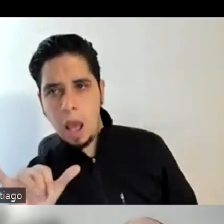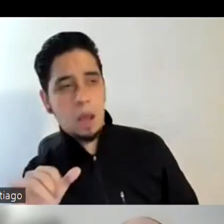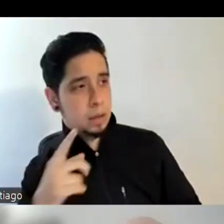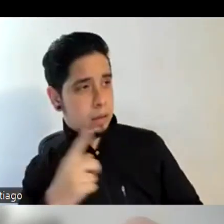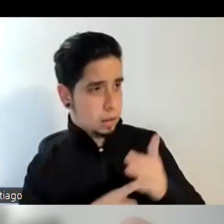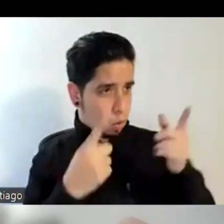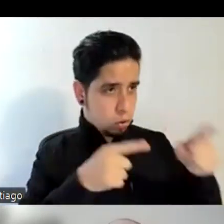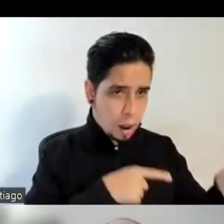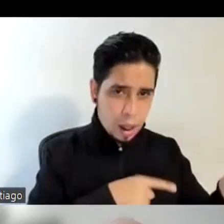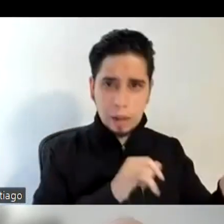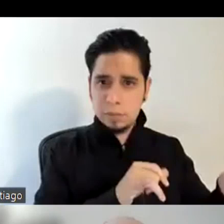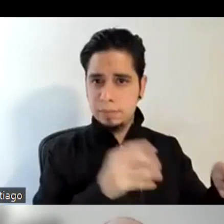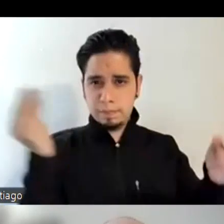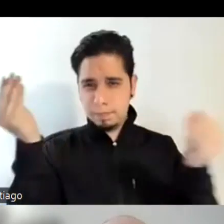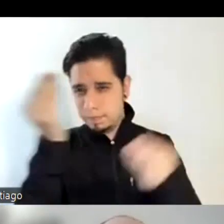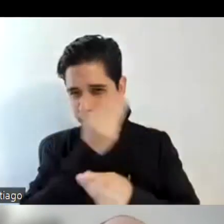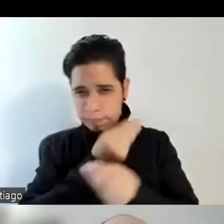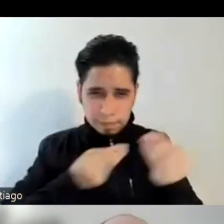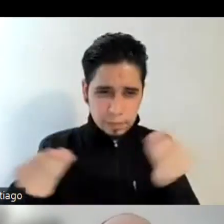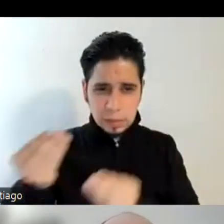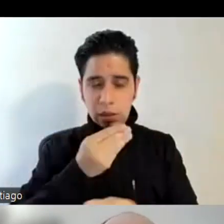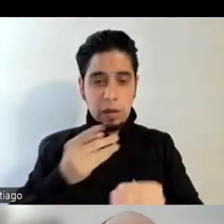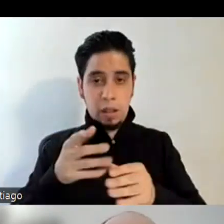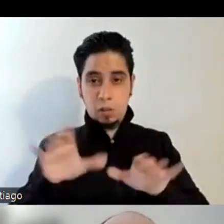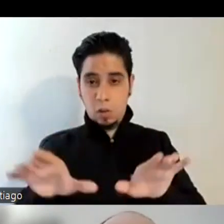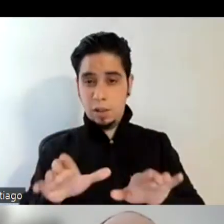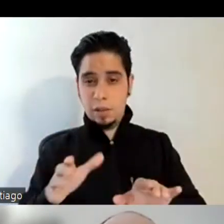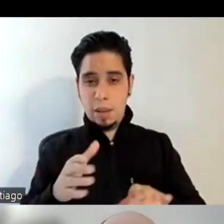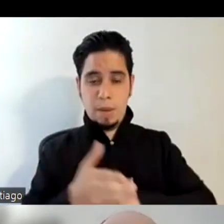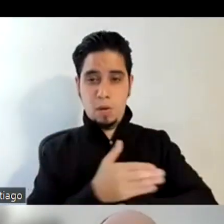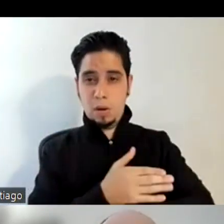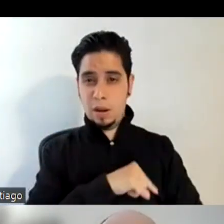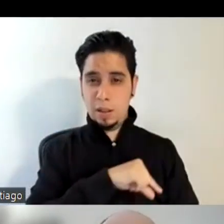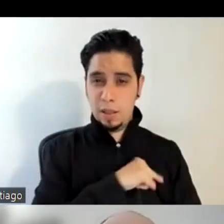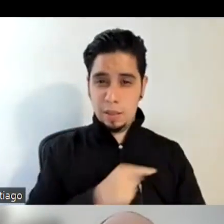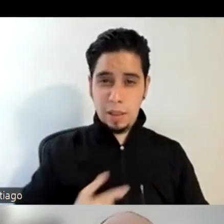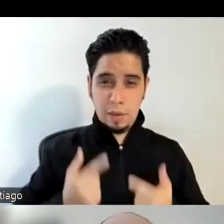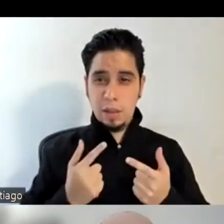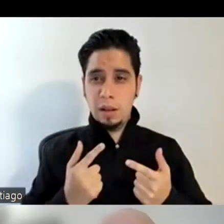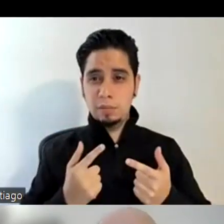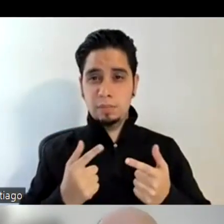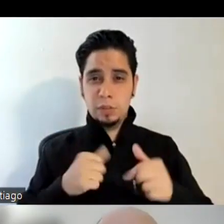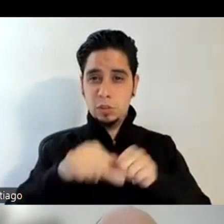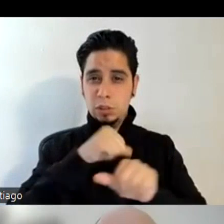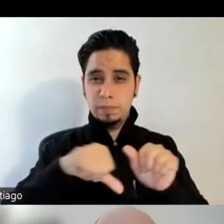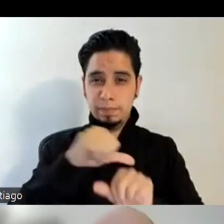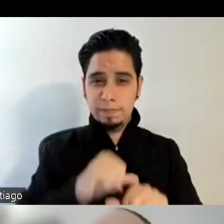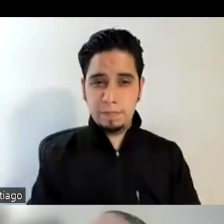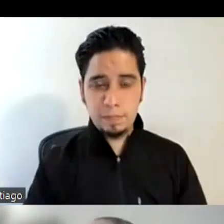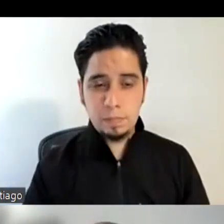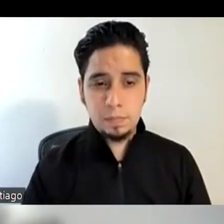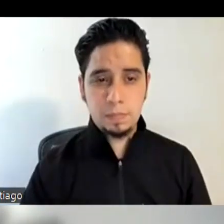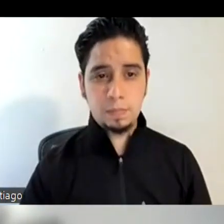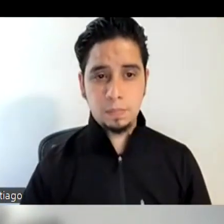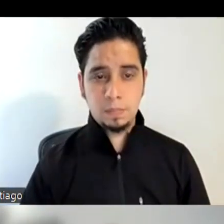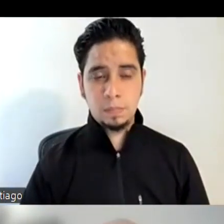otra persona. Entonces, eso hace mejor calidad de vida de una sociedad. Claro. Es tan importante el teatro.